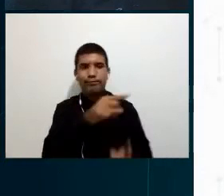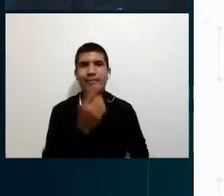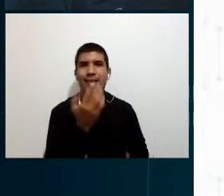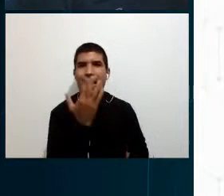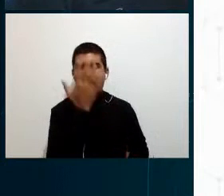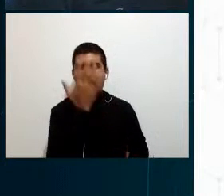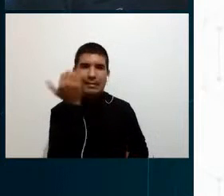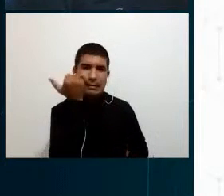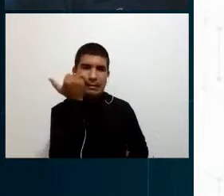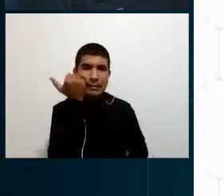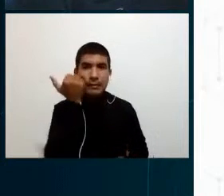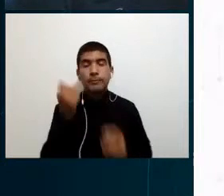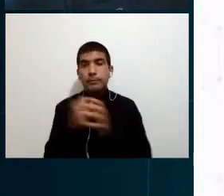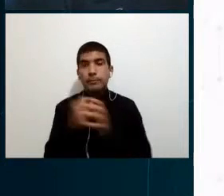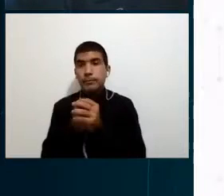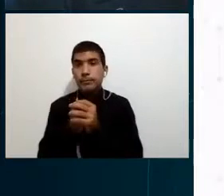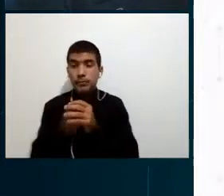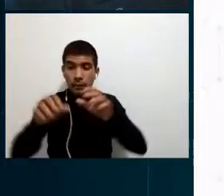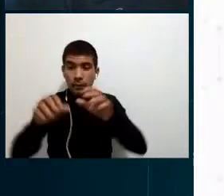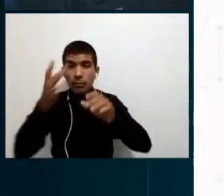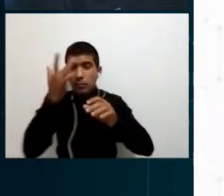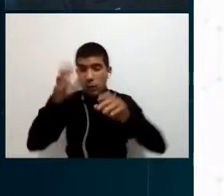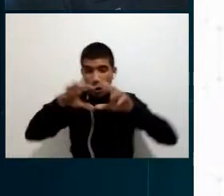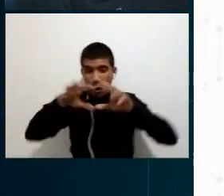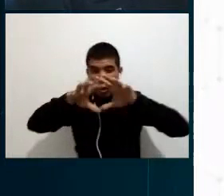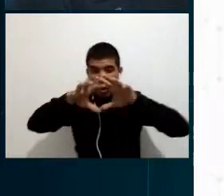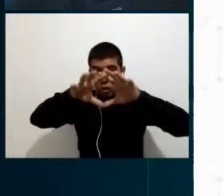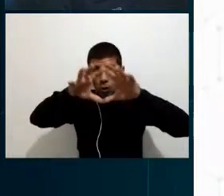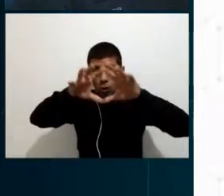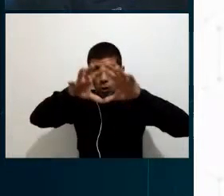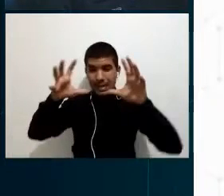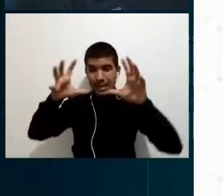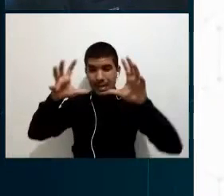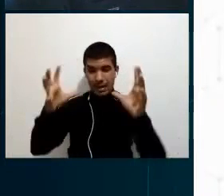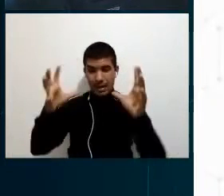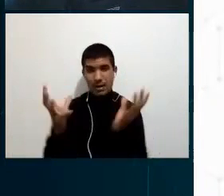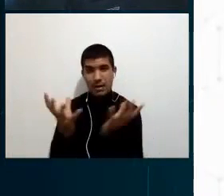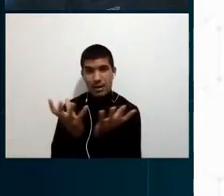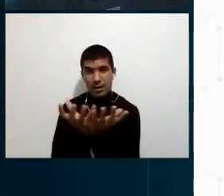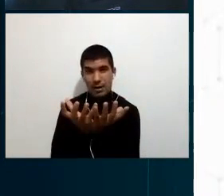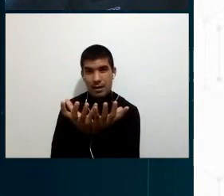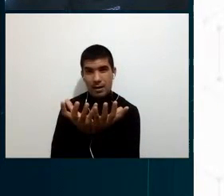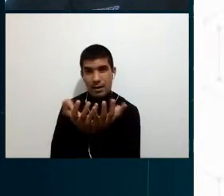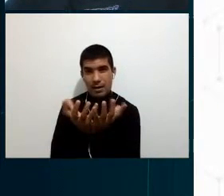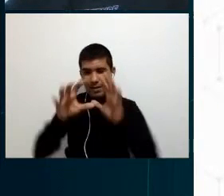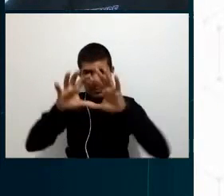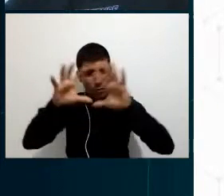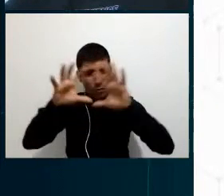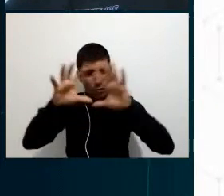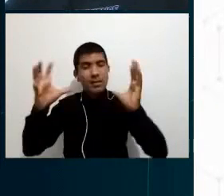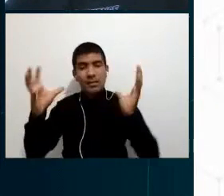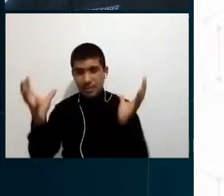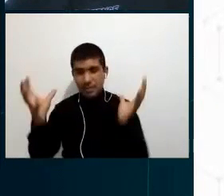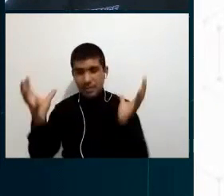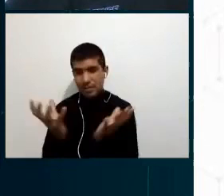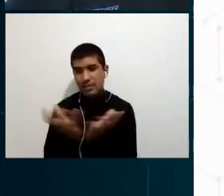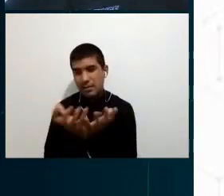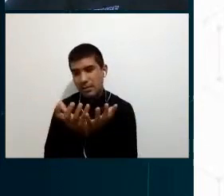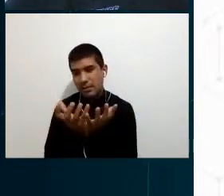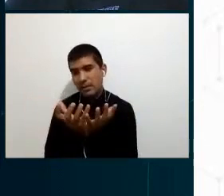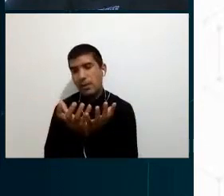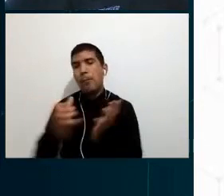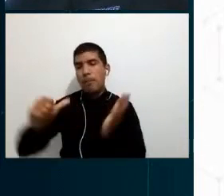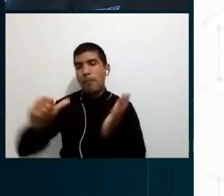marca en la calificación de que los gases sean calificados en efecto invernadero considerando o